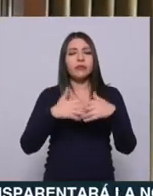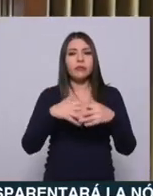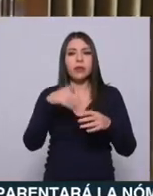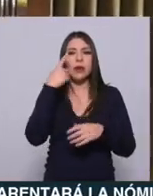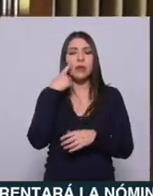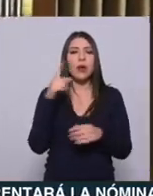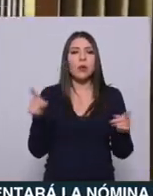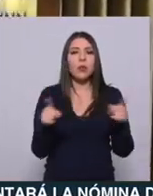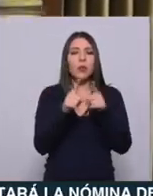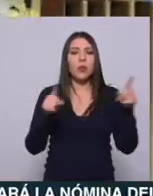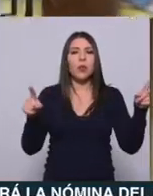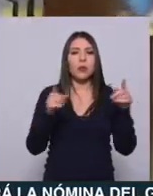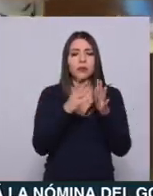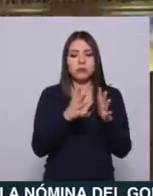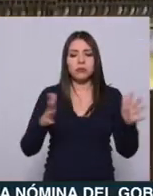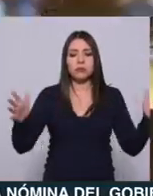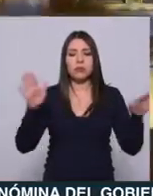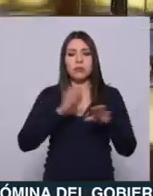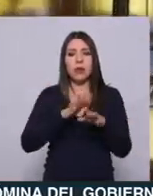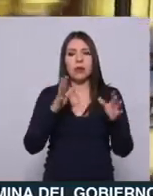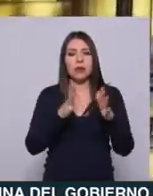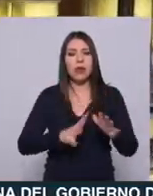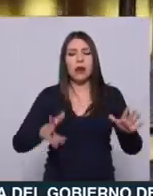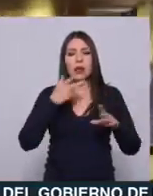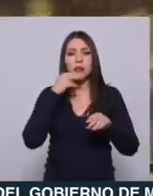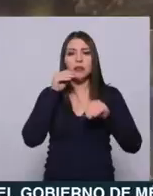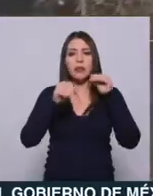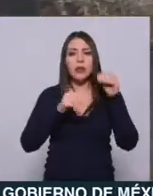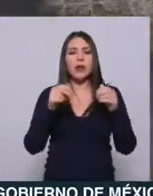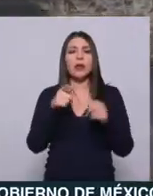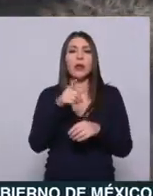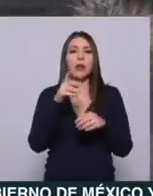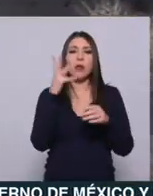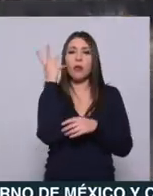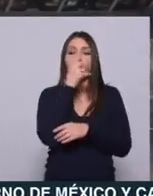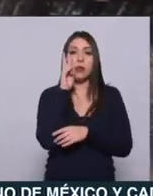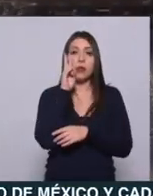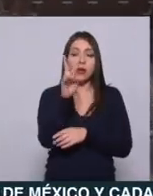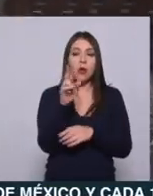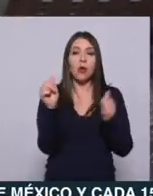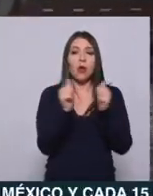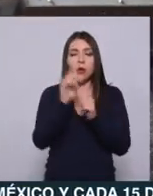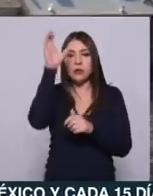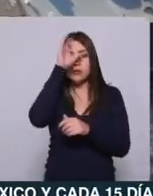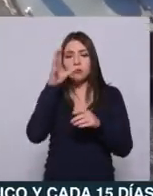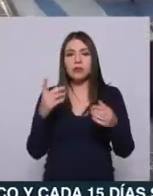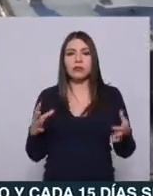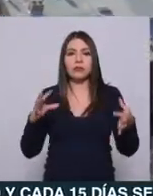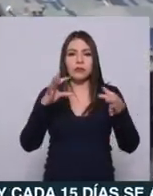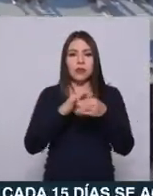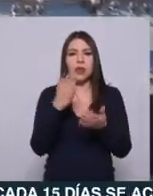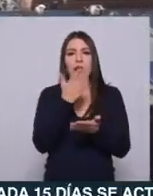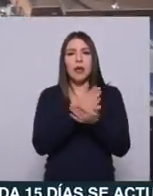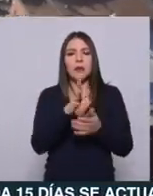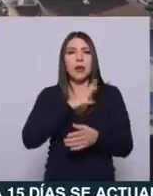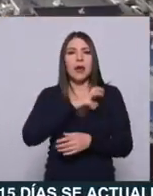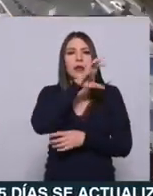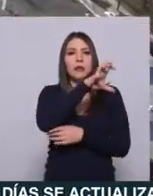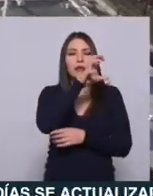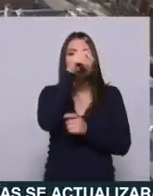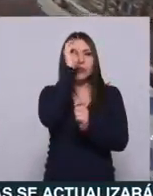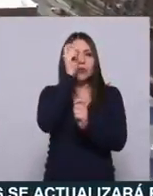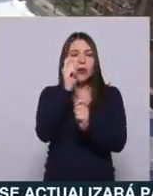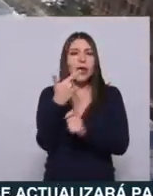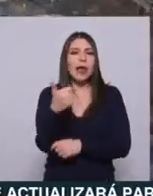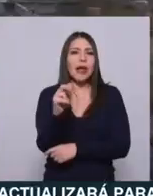destacados del siglo XIX, pues combinaba ciencia con estética. Además de las gárgolas, estatuas, torres y vistas únicas de París,